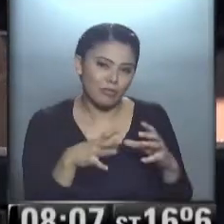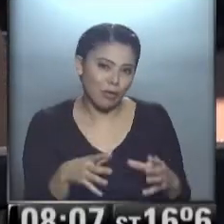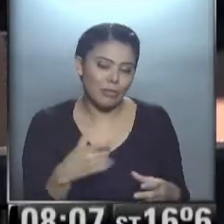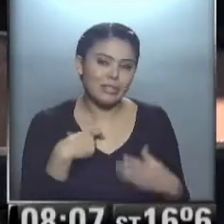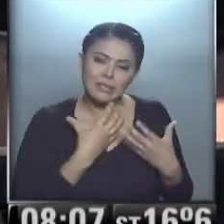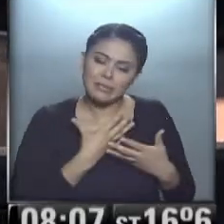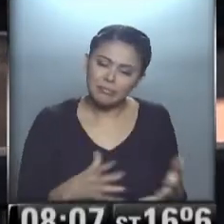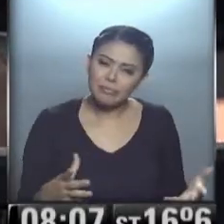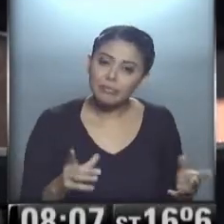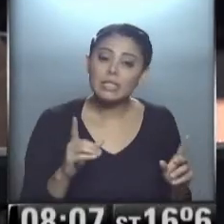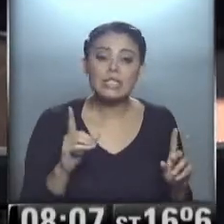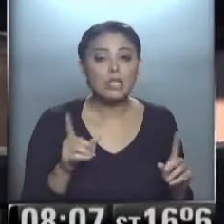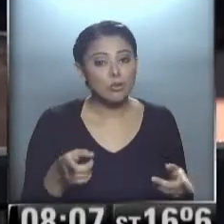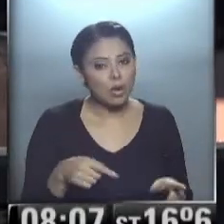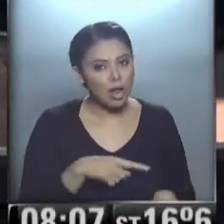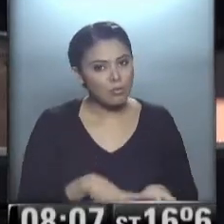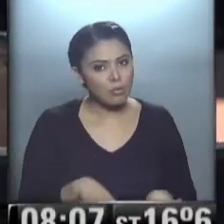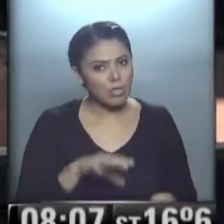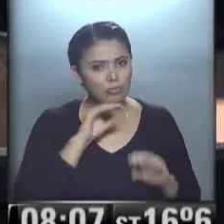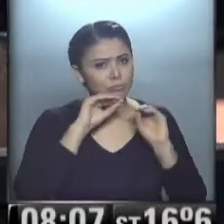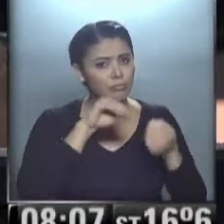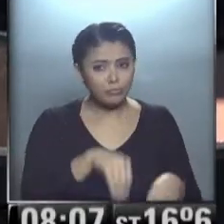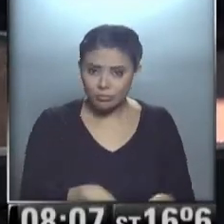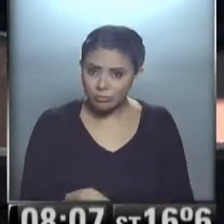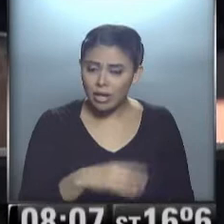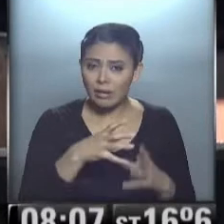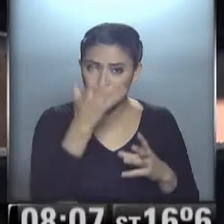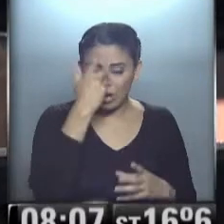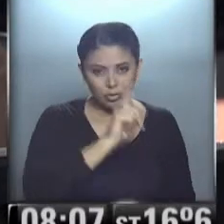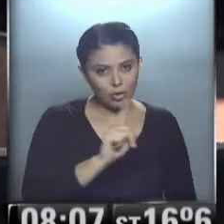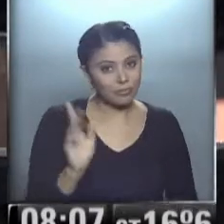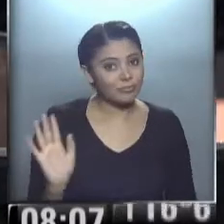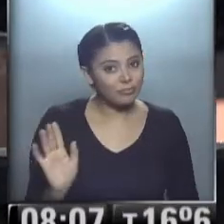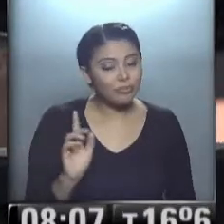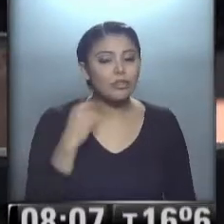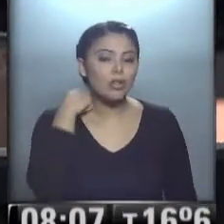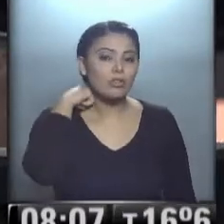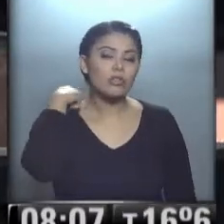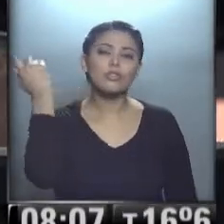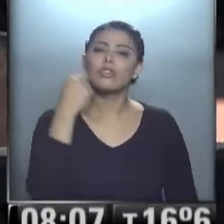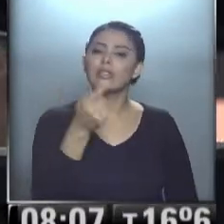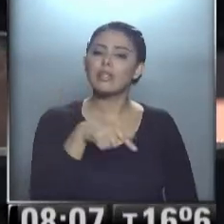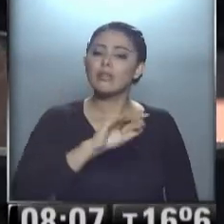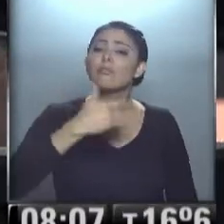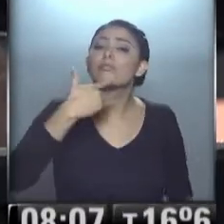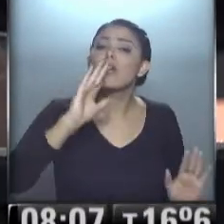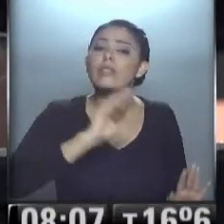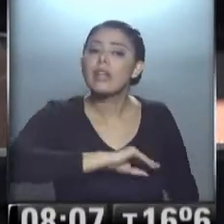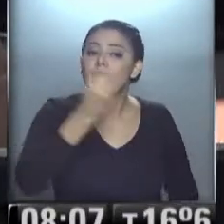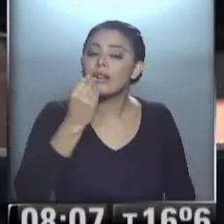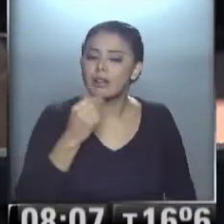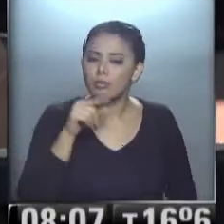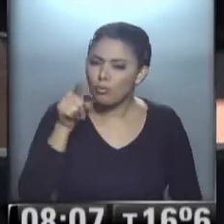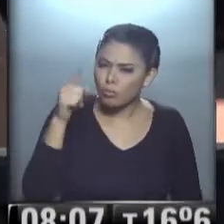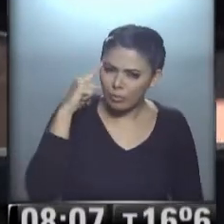deprime. Igual no es momento de depresión justamente para San Lorenzo de Almagro, que dijimos, principal candidato a quedarse con este título. ¿Es su